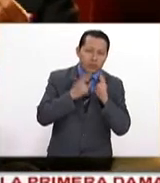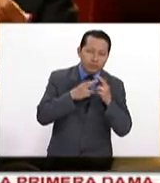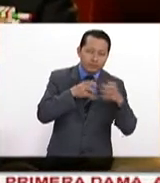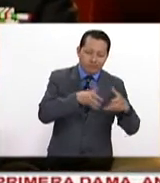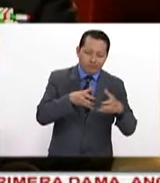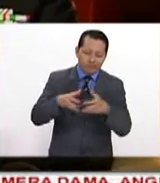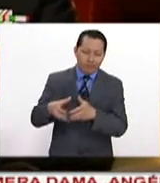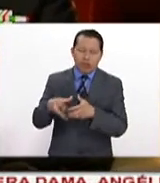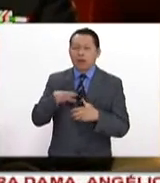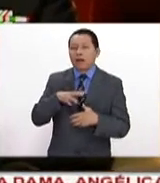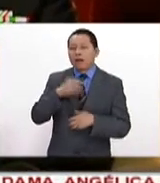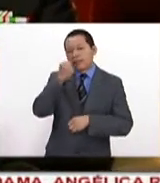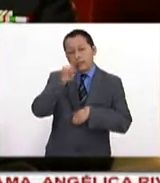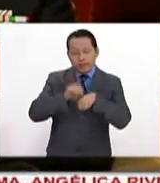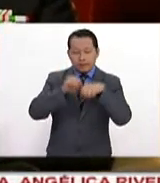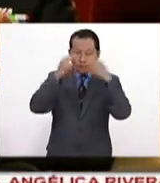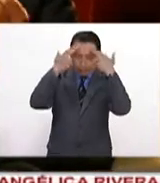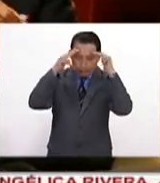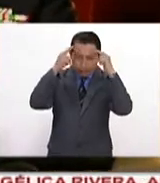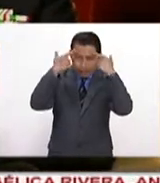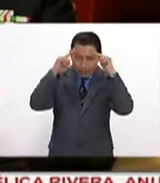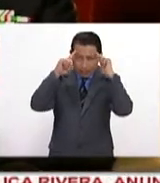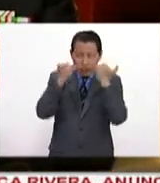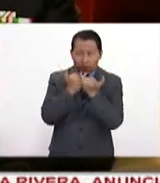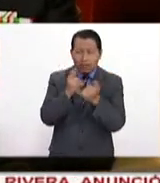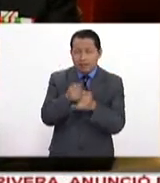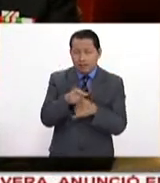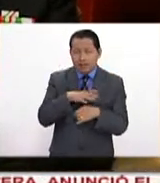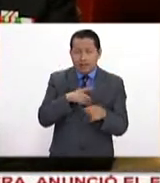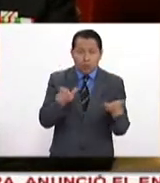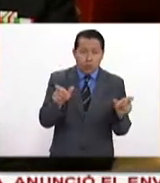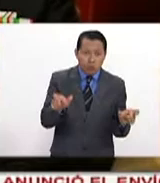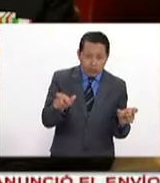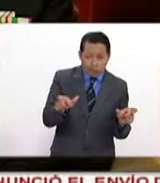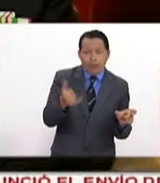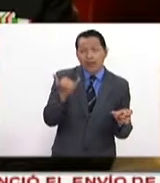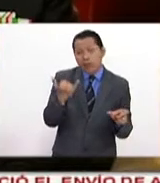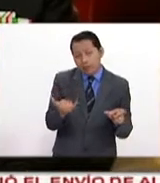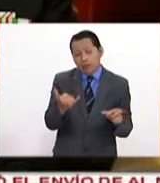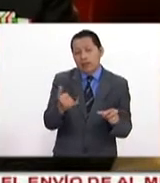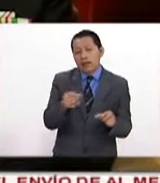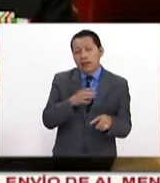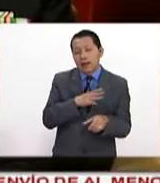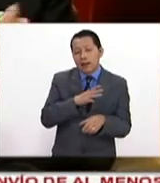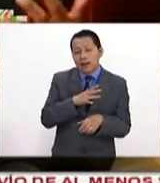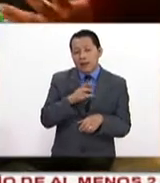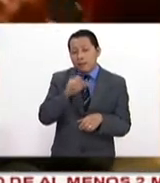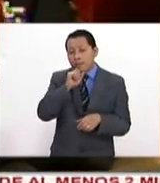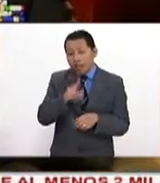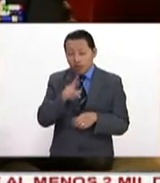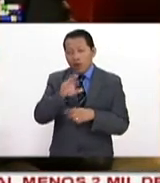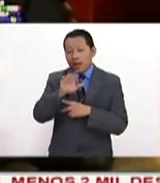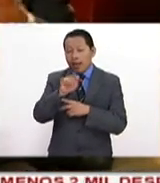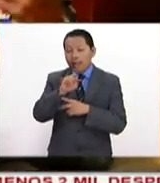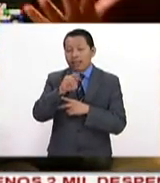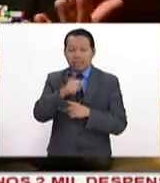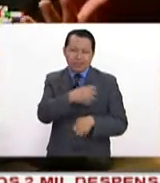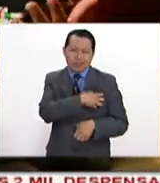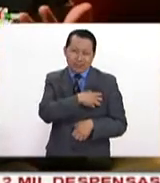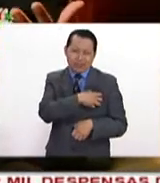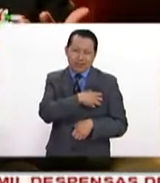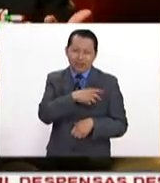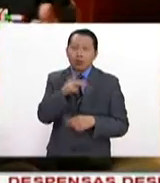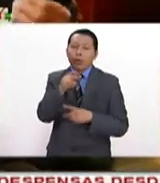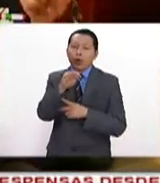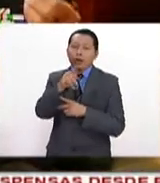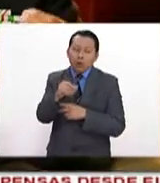la Secretaría de Marina en sus funciones de Guardia Costera con las atribuciones de las capitanías de puerto, unido todo esto a una